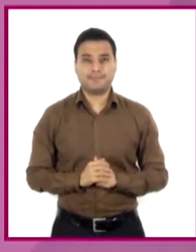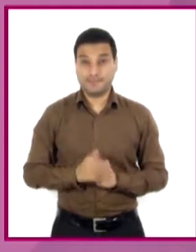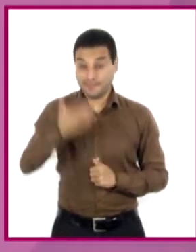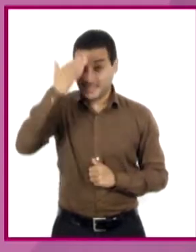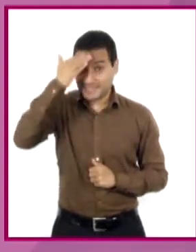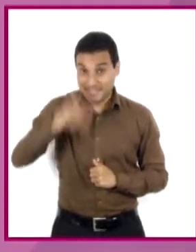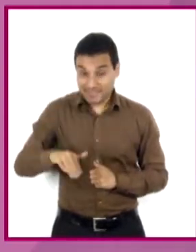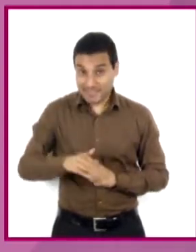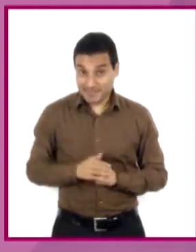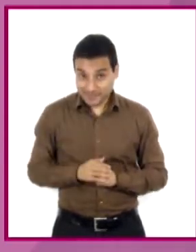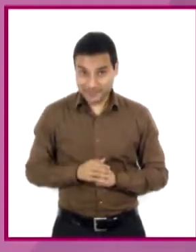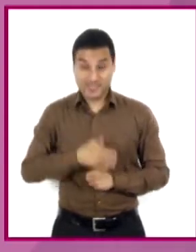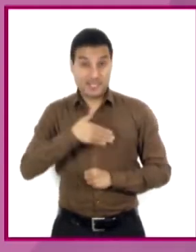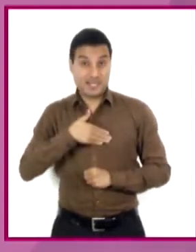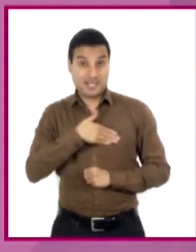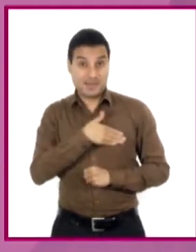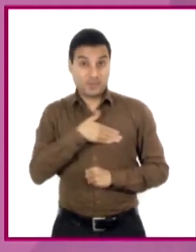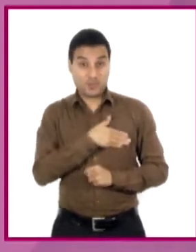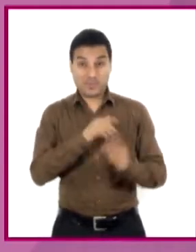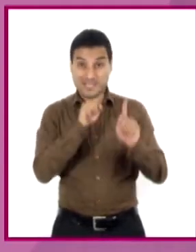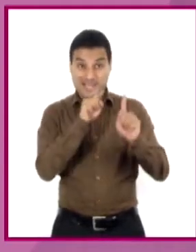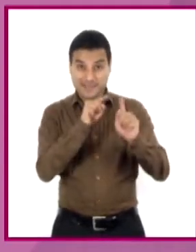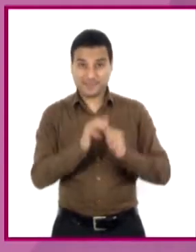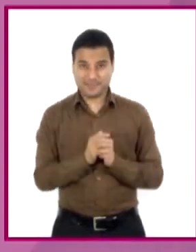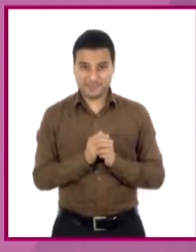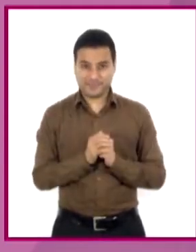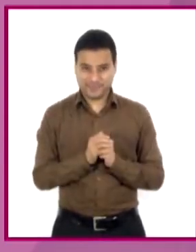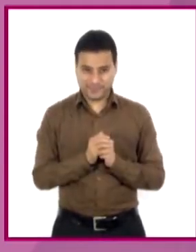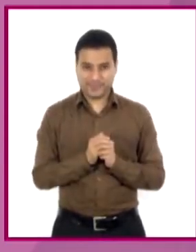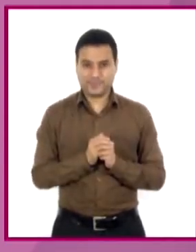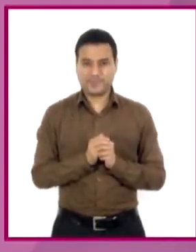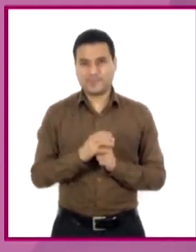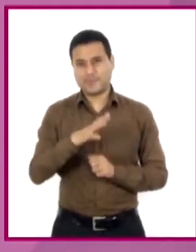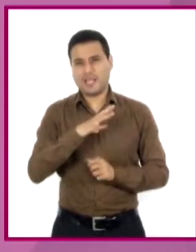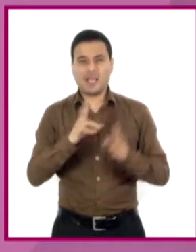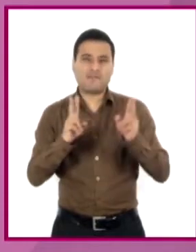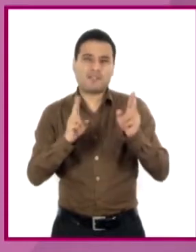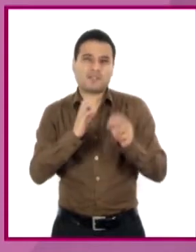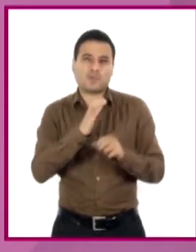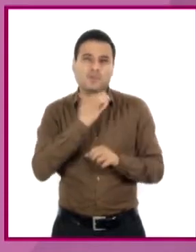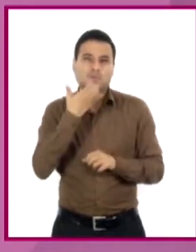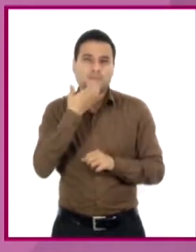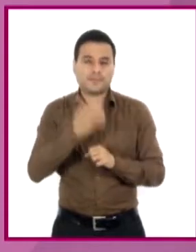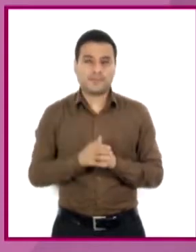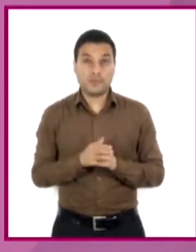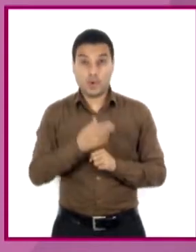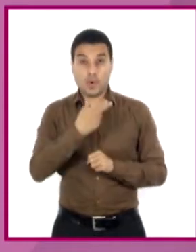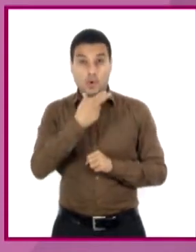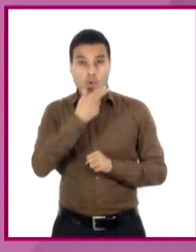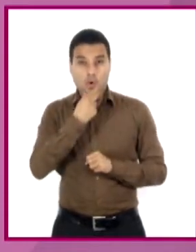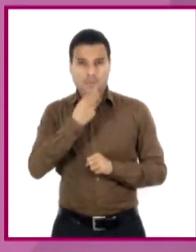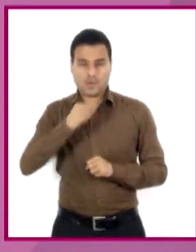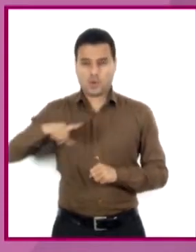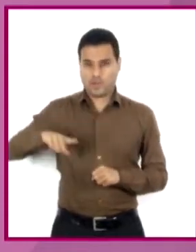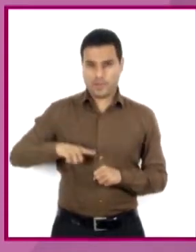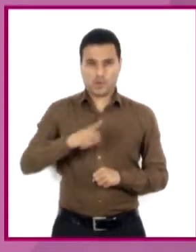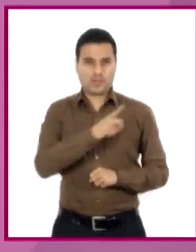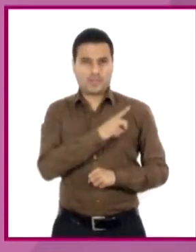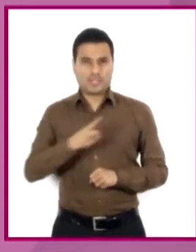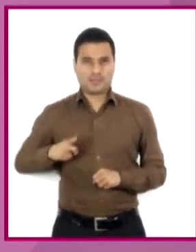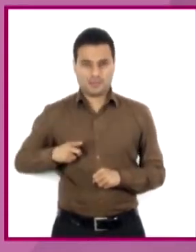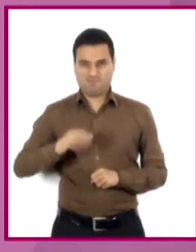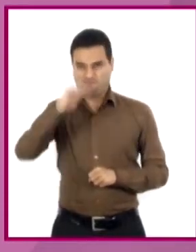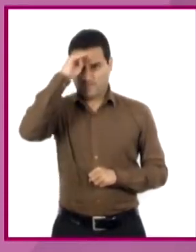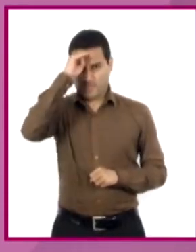¿Sabías que el emperador Napoleón Bonaparte acuñó frases como "un hombre de Estado debe tener el corazón en la cabeza"? También